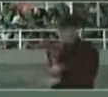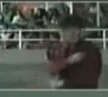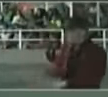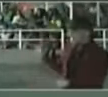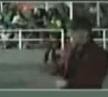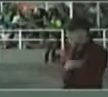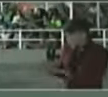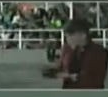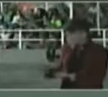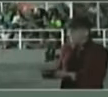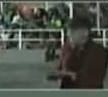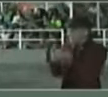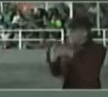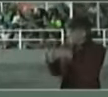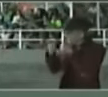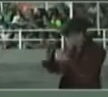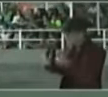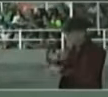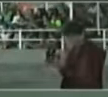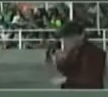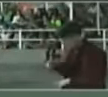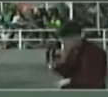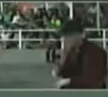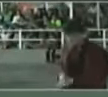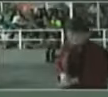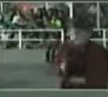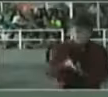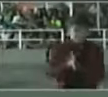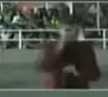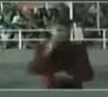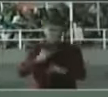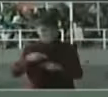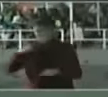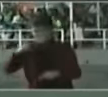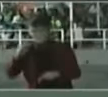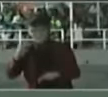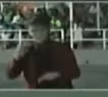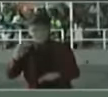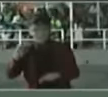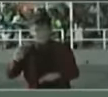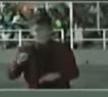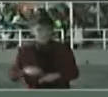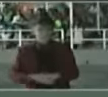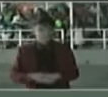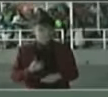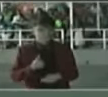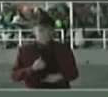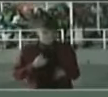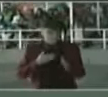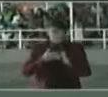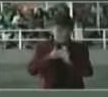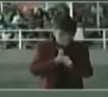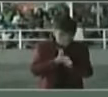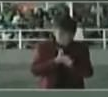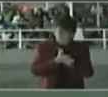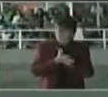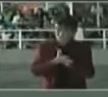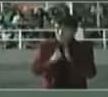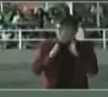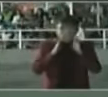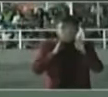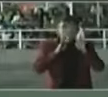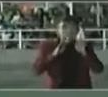latigazos, a las cárceles. Por eso Pedro dice: no podemos dejar de decir lo que hemos